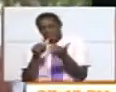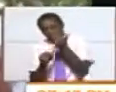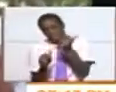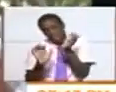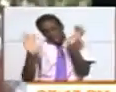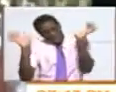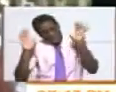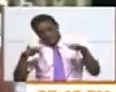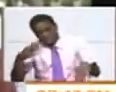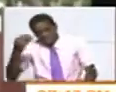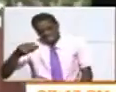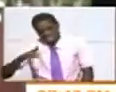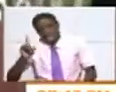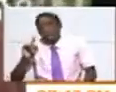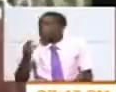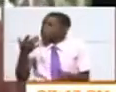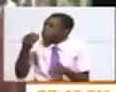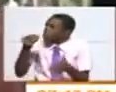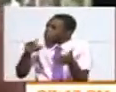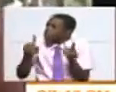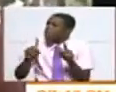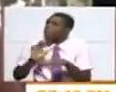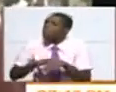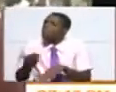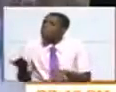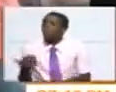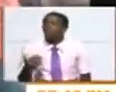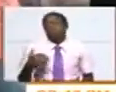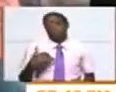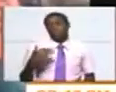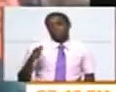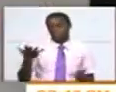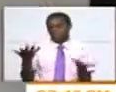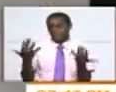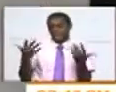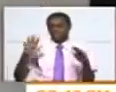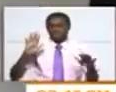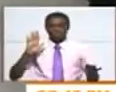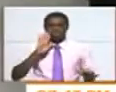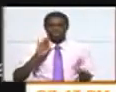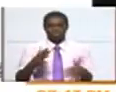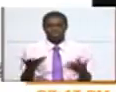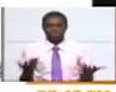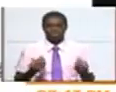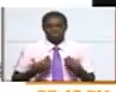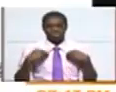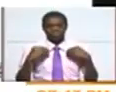¿Pero por qué excremento no? Porque no me voy a ensuciar las manos.